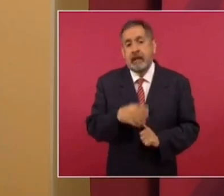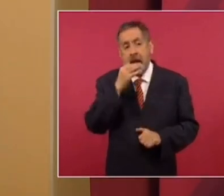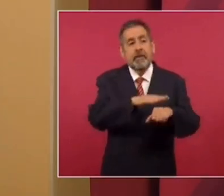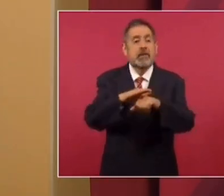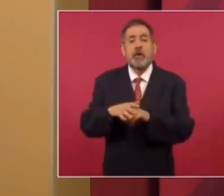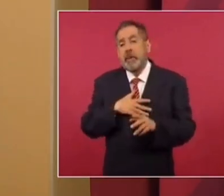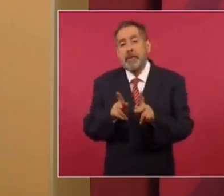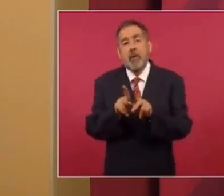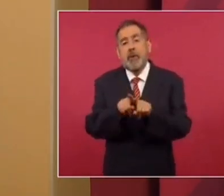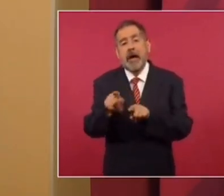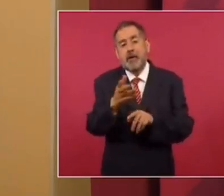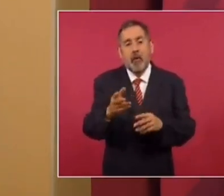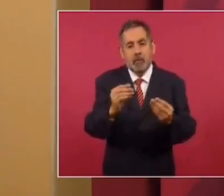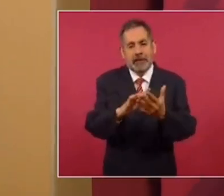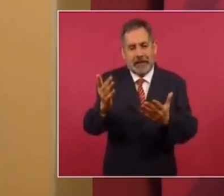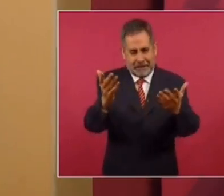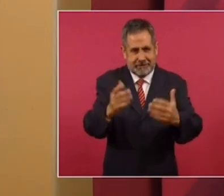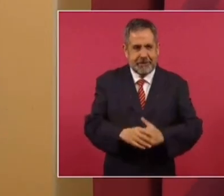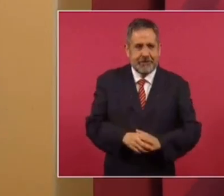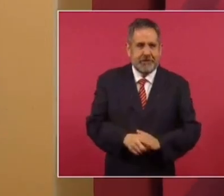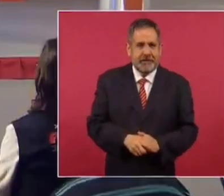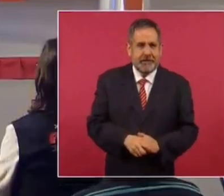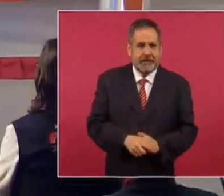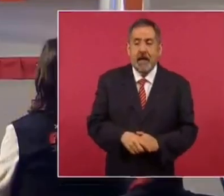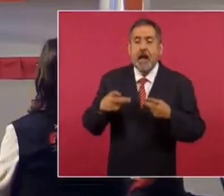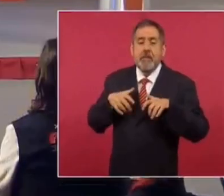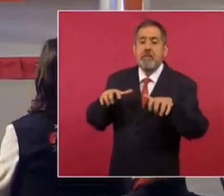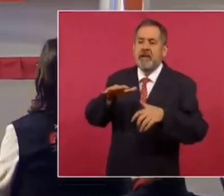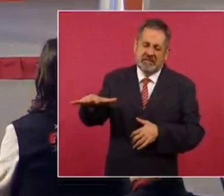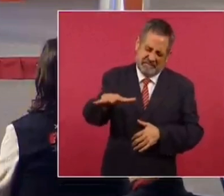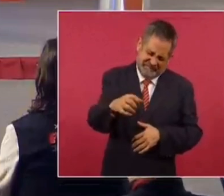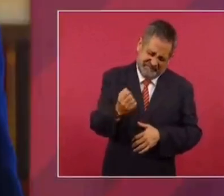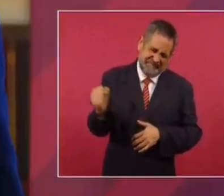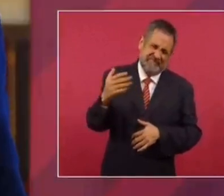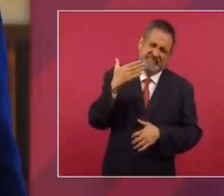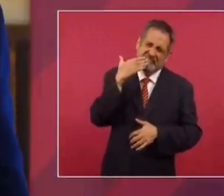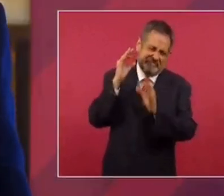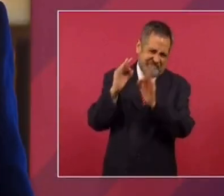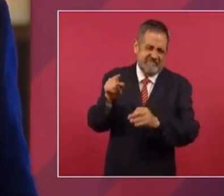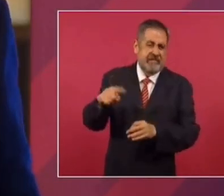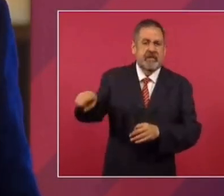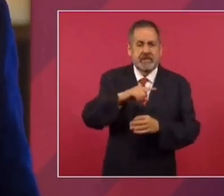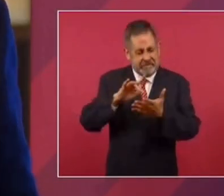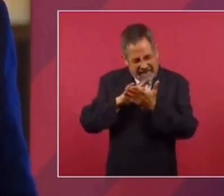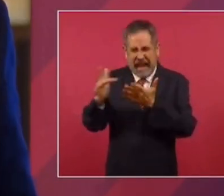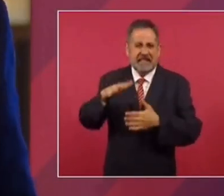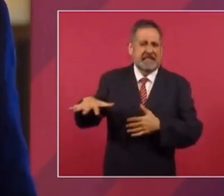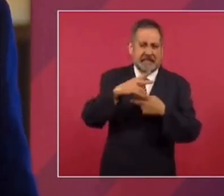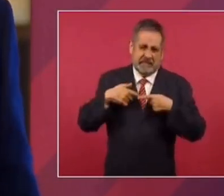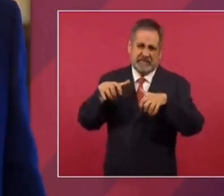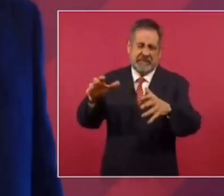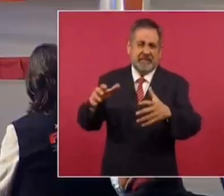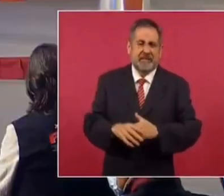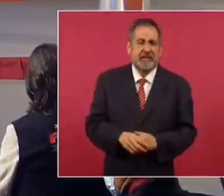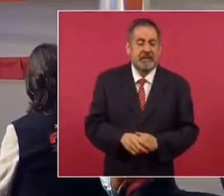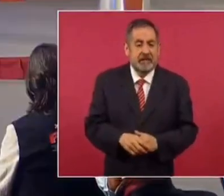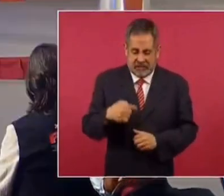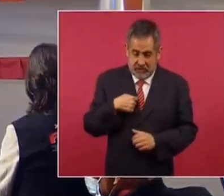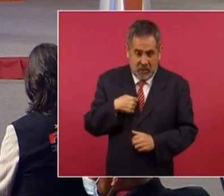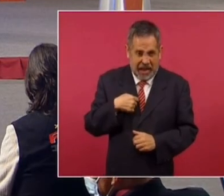hermanos, muchas gracias. El pueblo es mucha pieza. Muchas